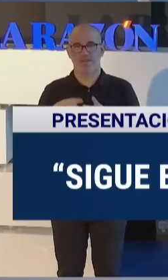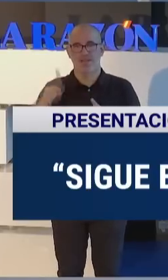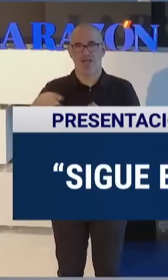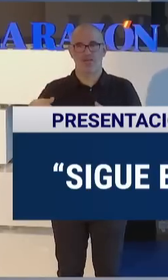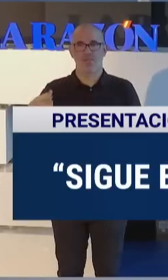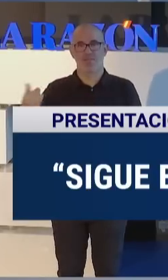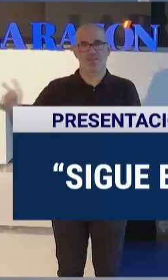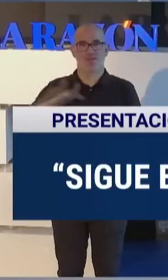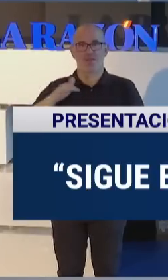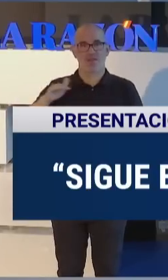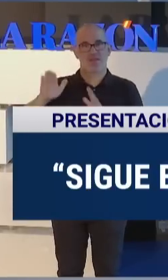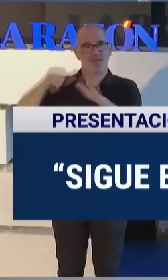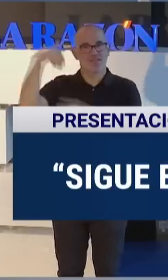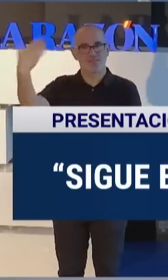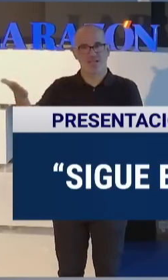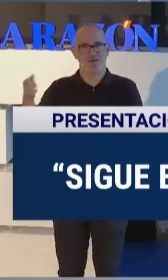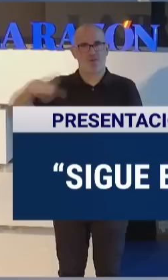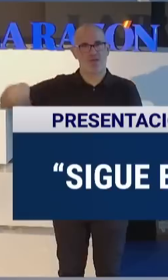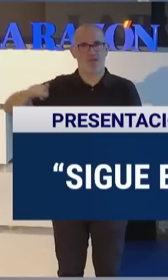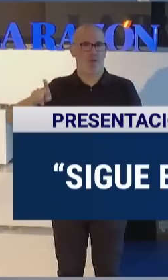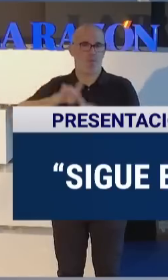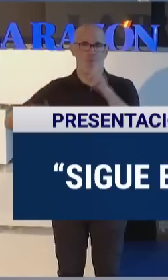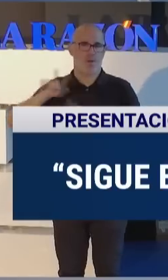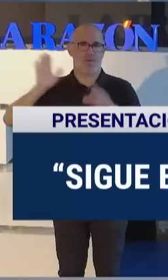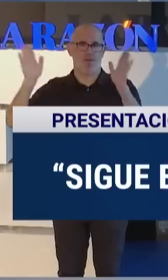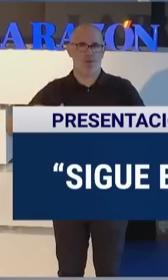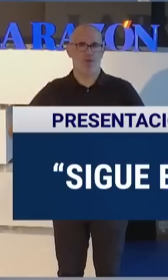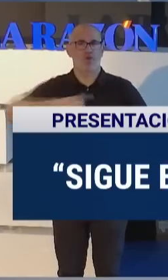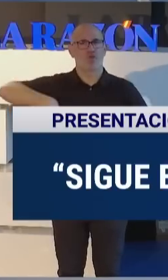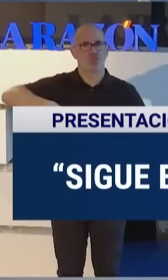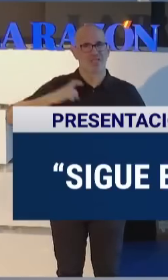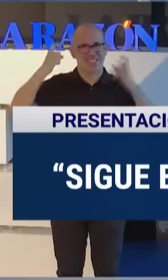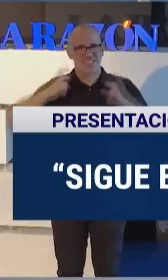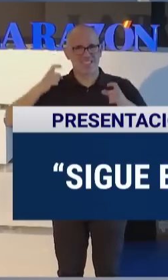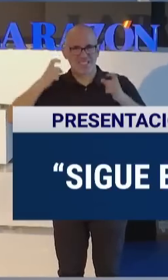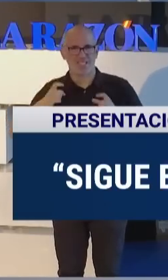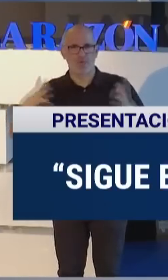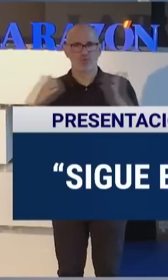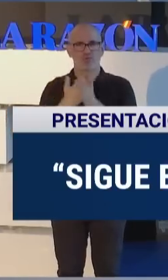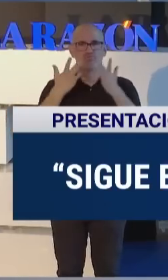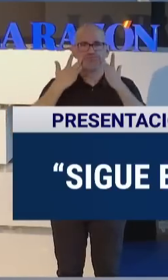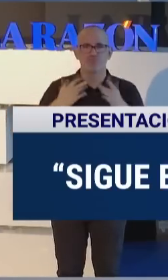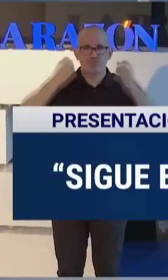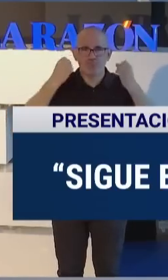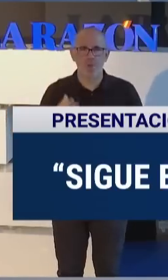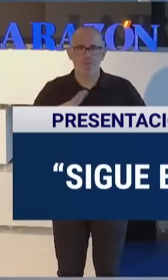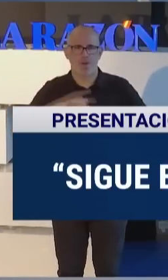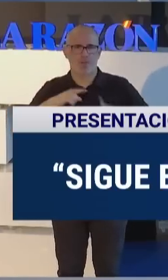es contra demanda de dinero, en principio no sería un problema, igual nosotros lo esterilizamos básicamente para